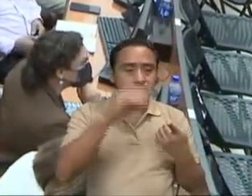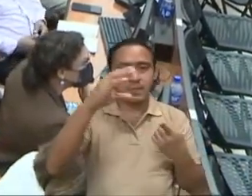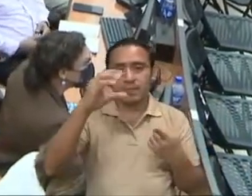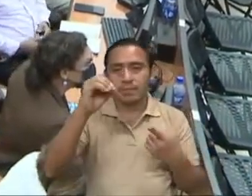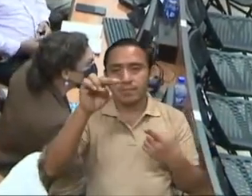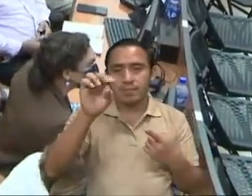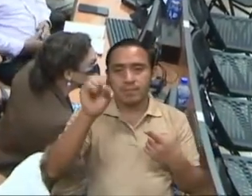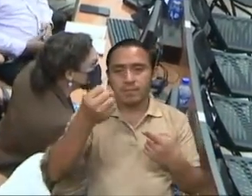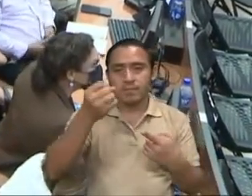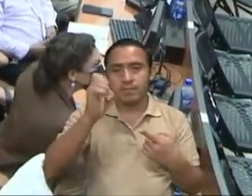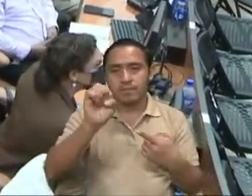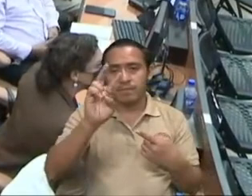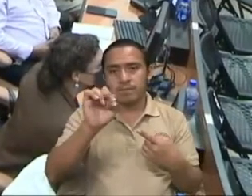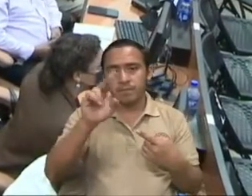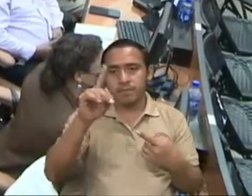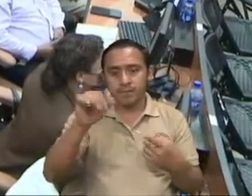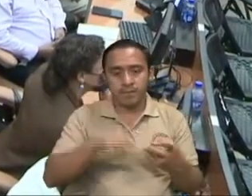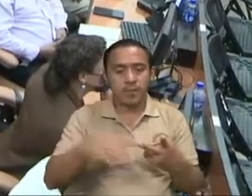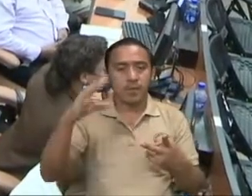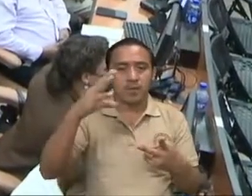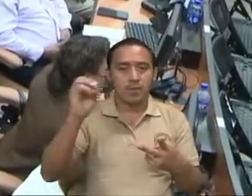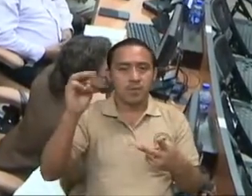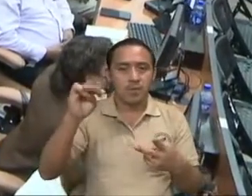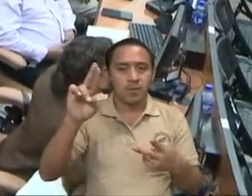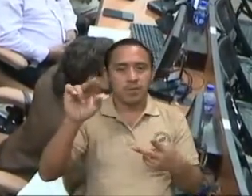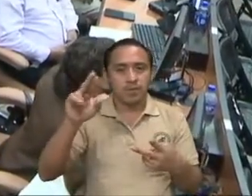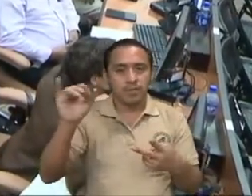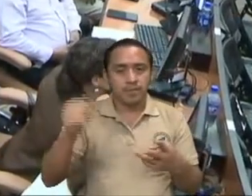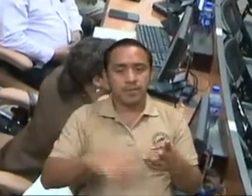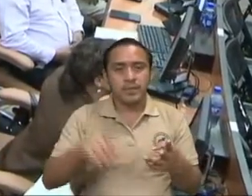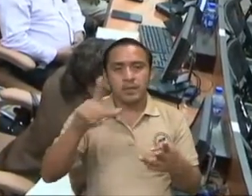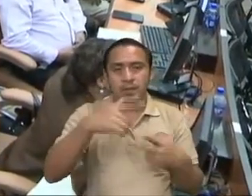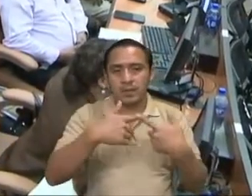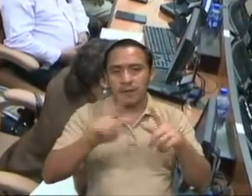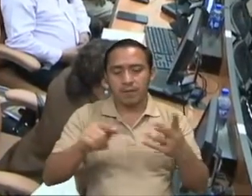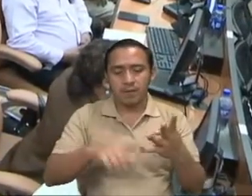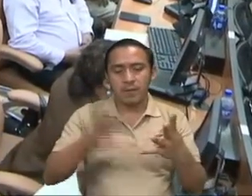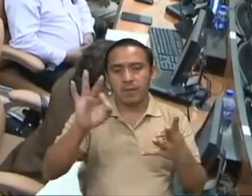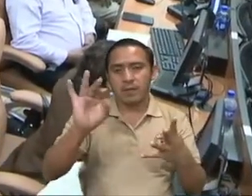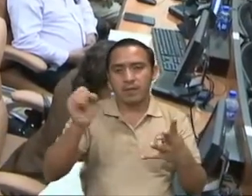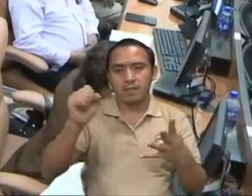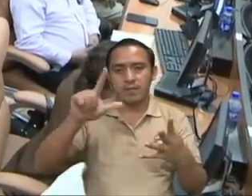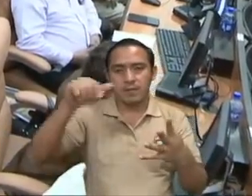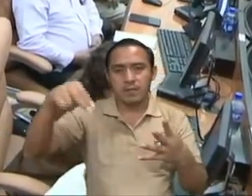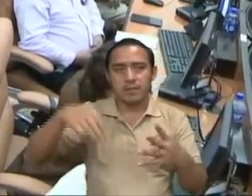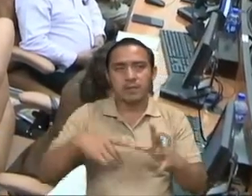conservador, comunista, liberal, del FSLN